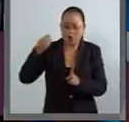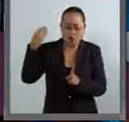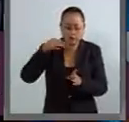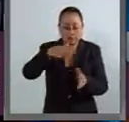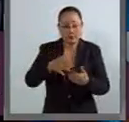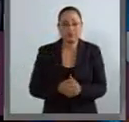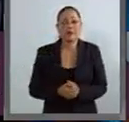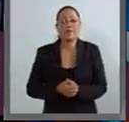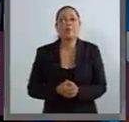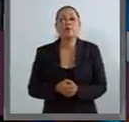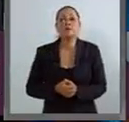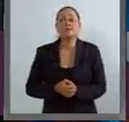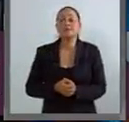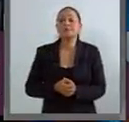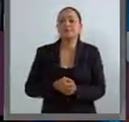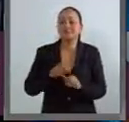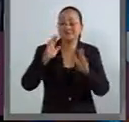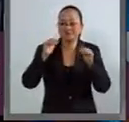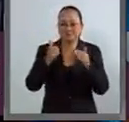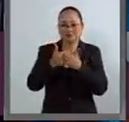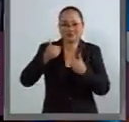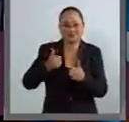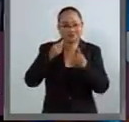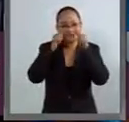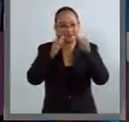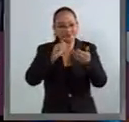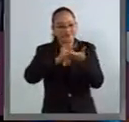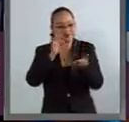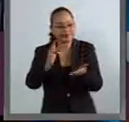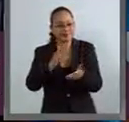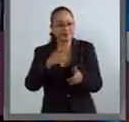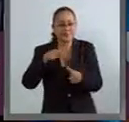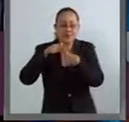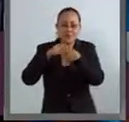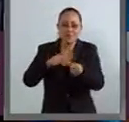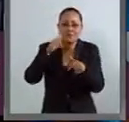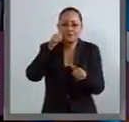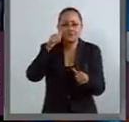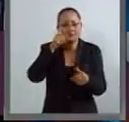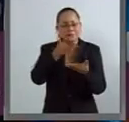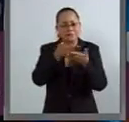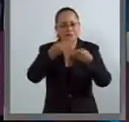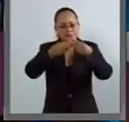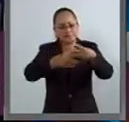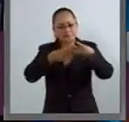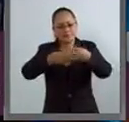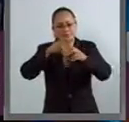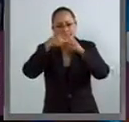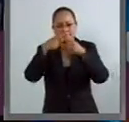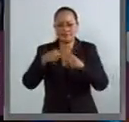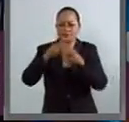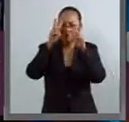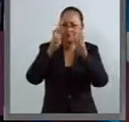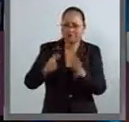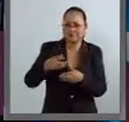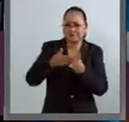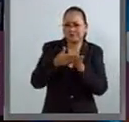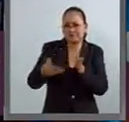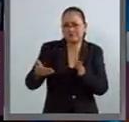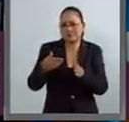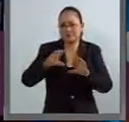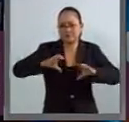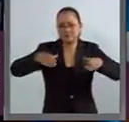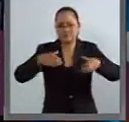me despido, no sin antes, por supuesto, agradecerles su atención e invitarlos también para que continúen continúen muy al pendiente de los trabajos que se desarrollan